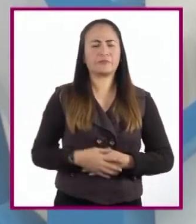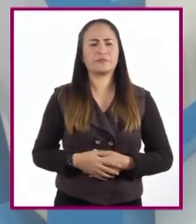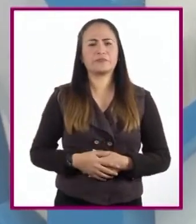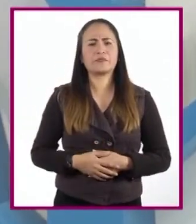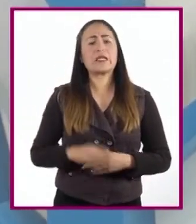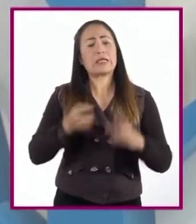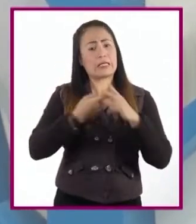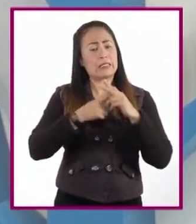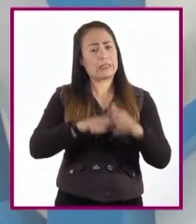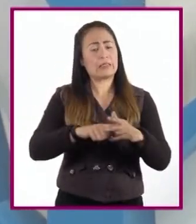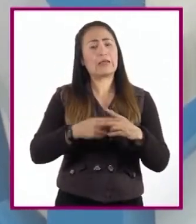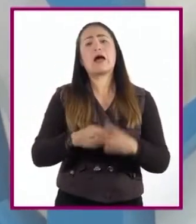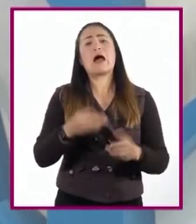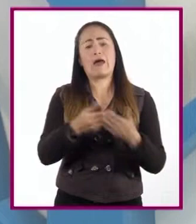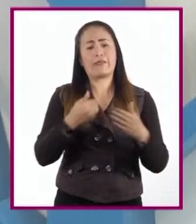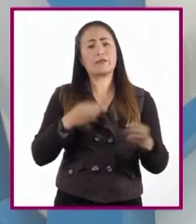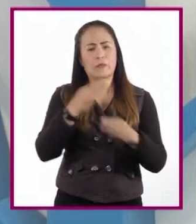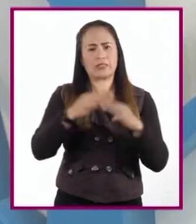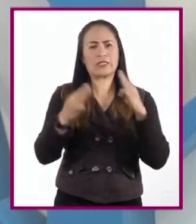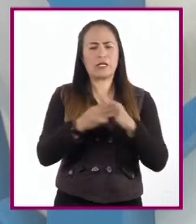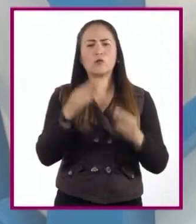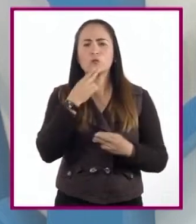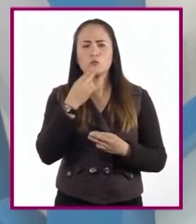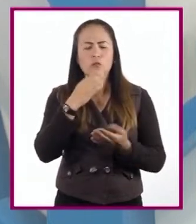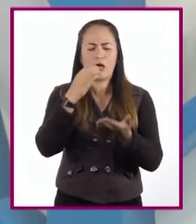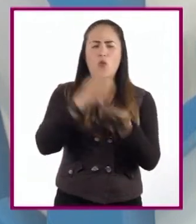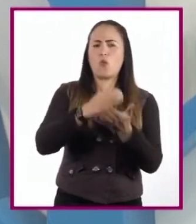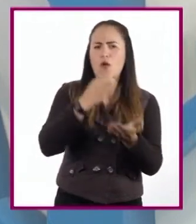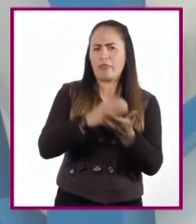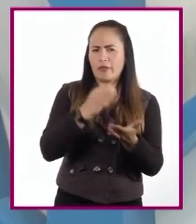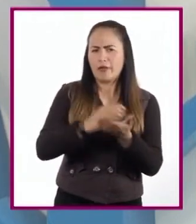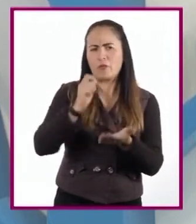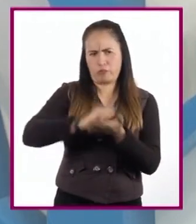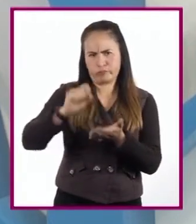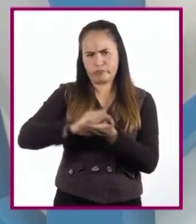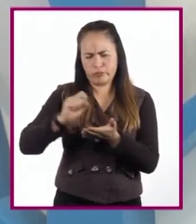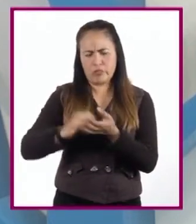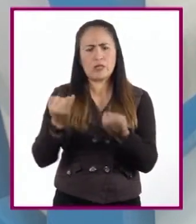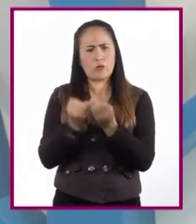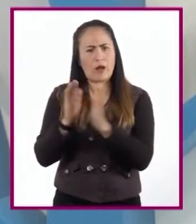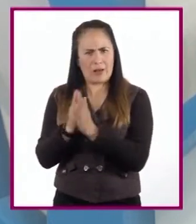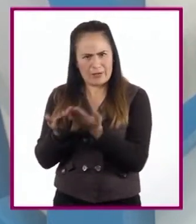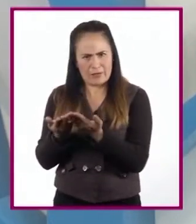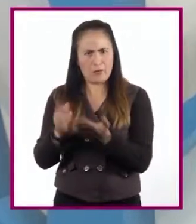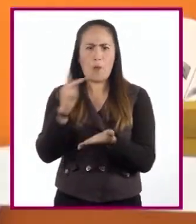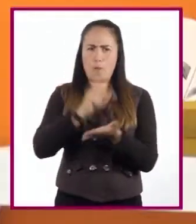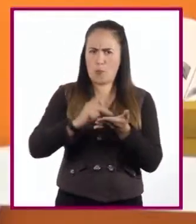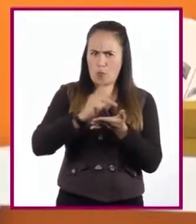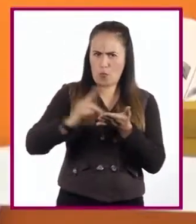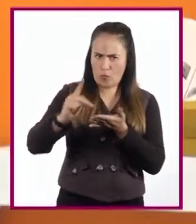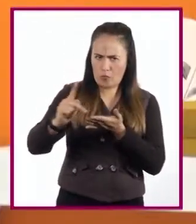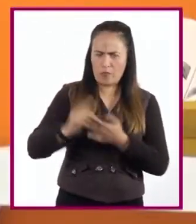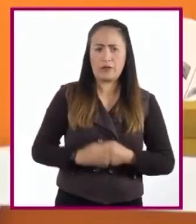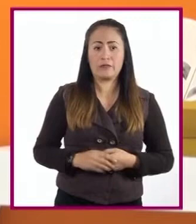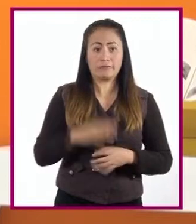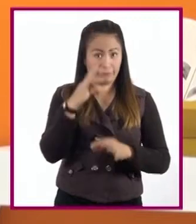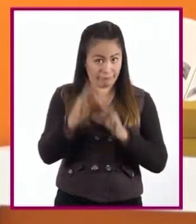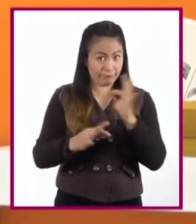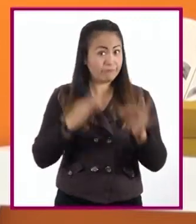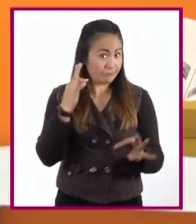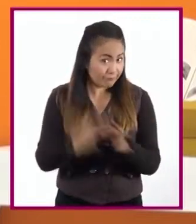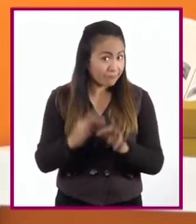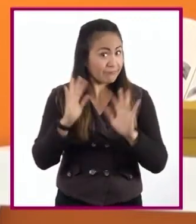los siguientes materiales: cuaderno para realizar anotaciones, libro de texto y bolígrafo. ¿Listas y